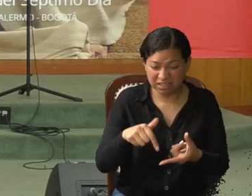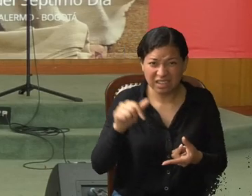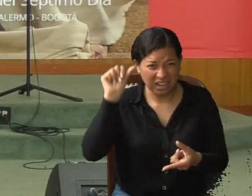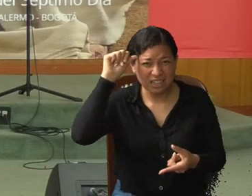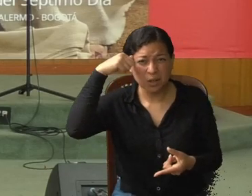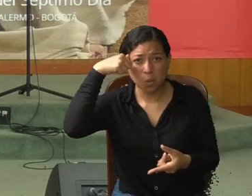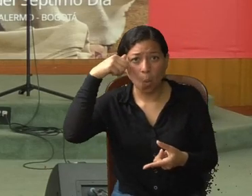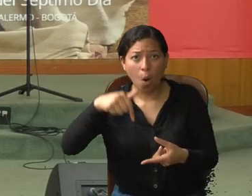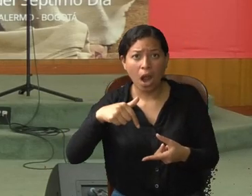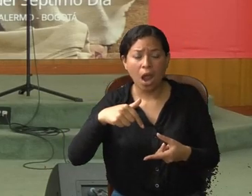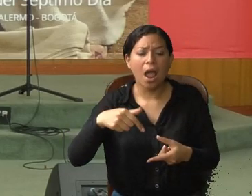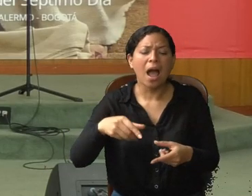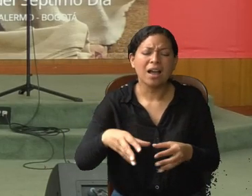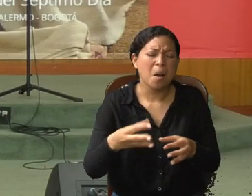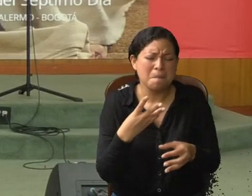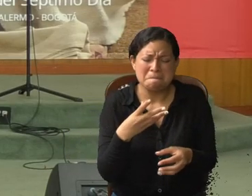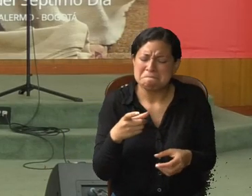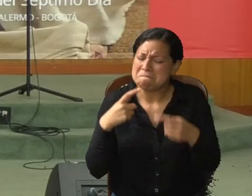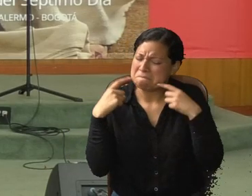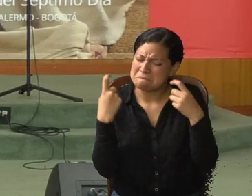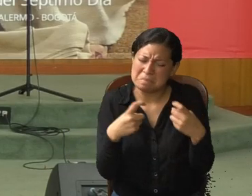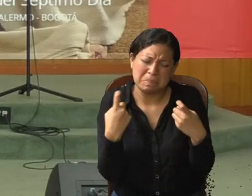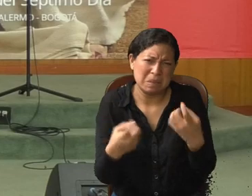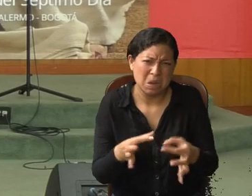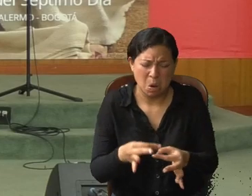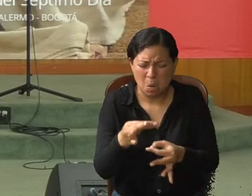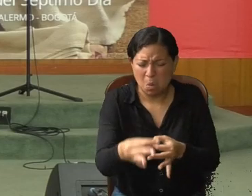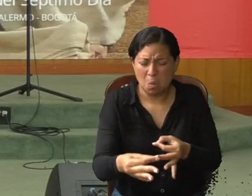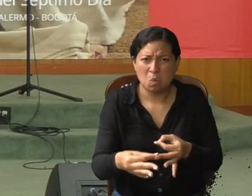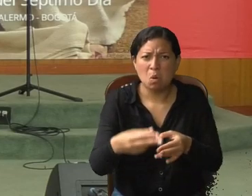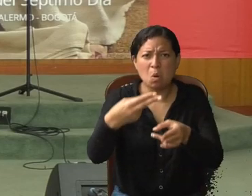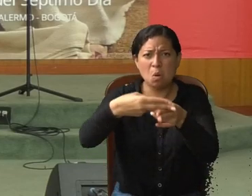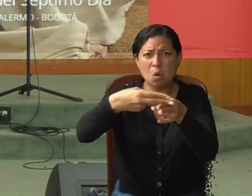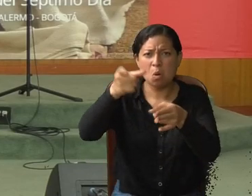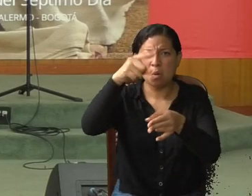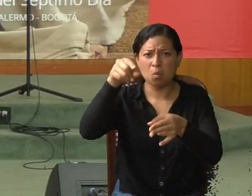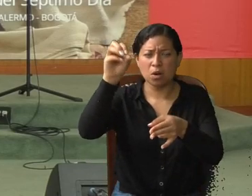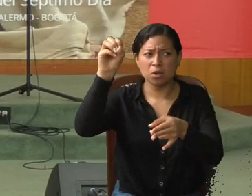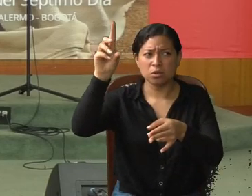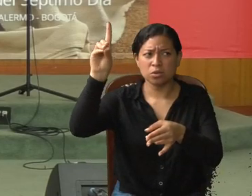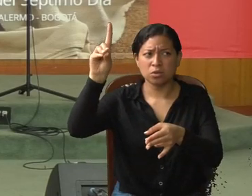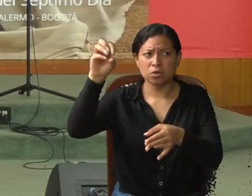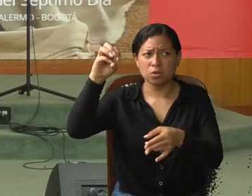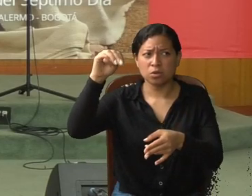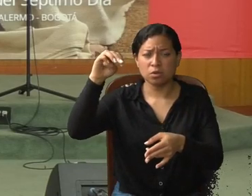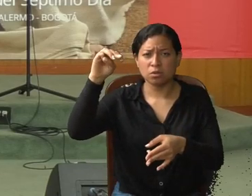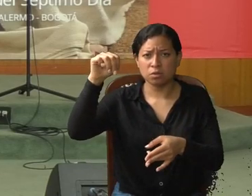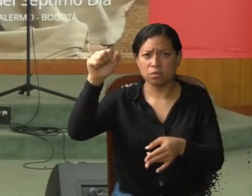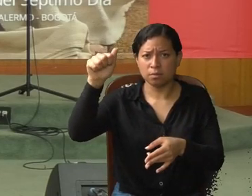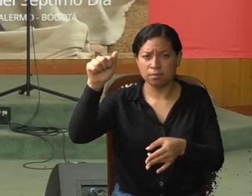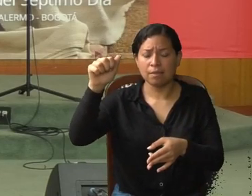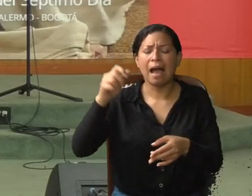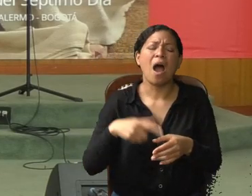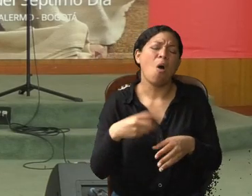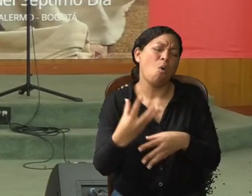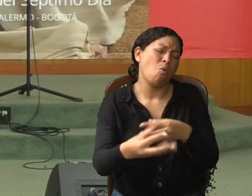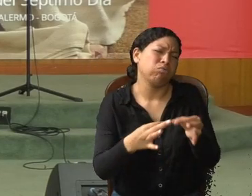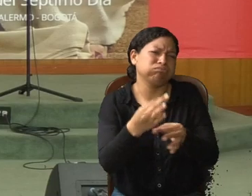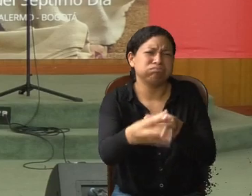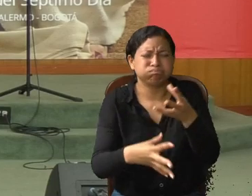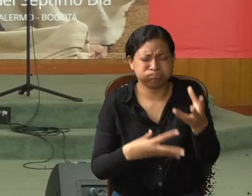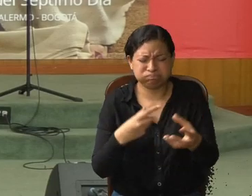de tinieblas, de un alejamiento completo de Dios. Y tal vez ese mismo estado espiritual es el